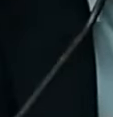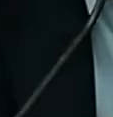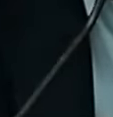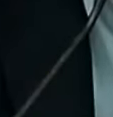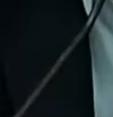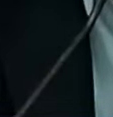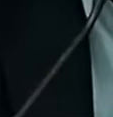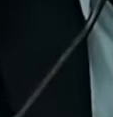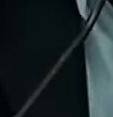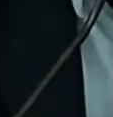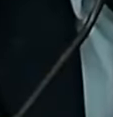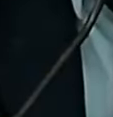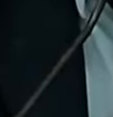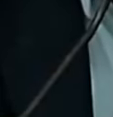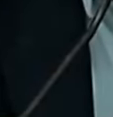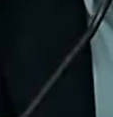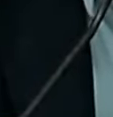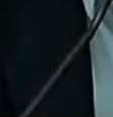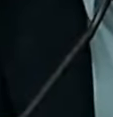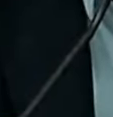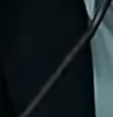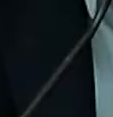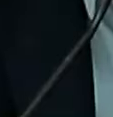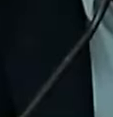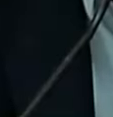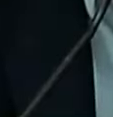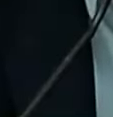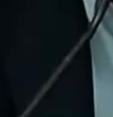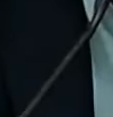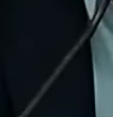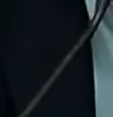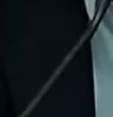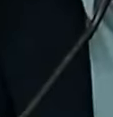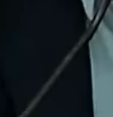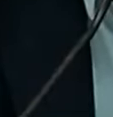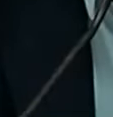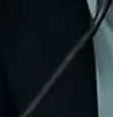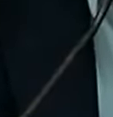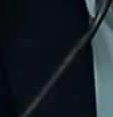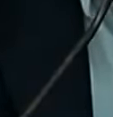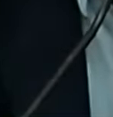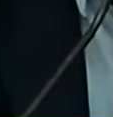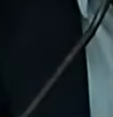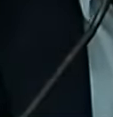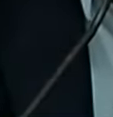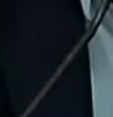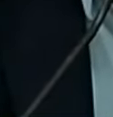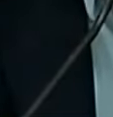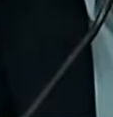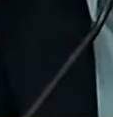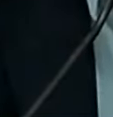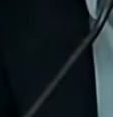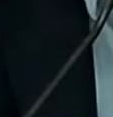del Ministerio Público de la Acusación, con los mails, para decirnos que ellos fueron? Que sepan todos a